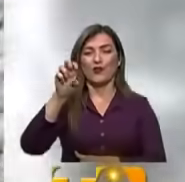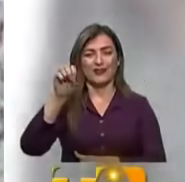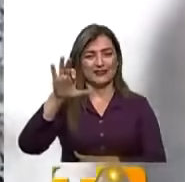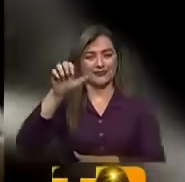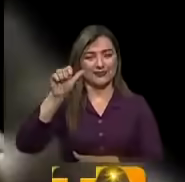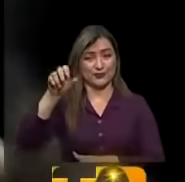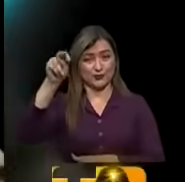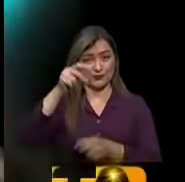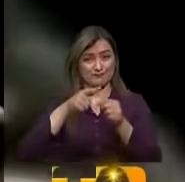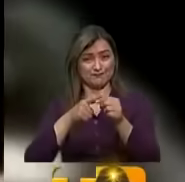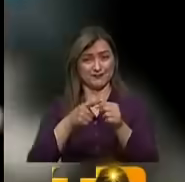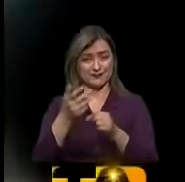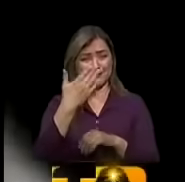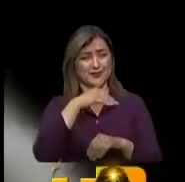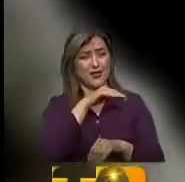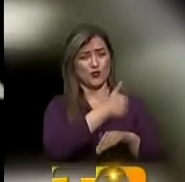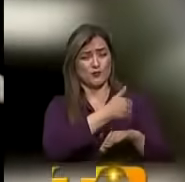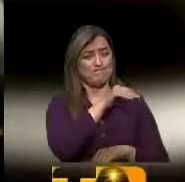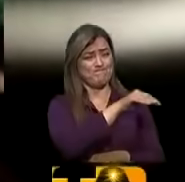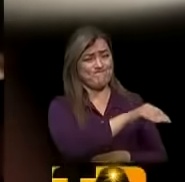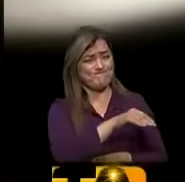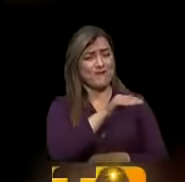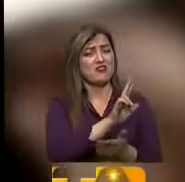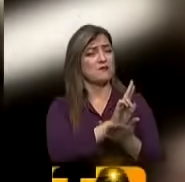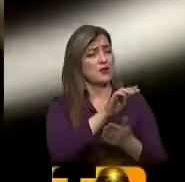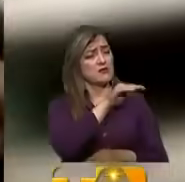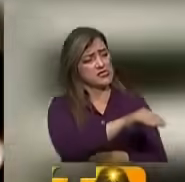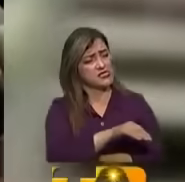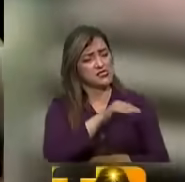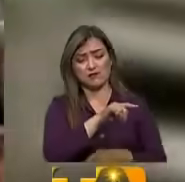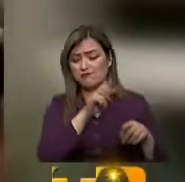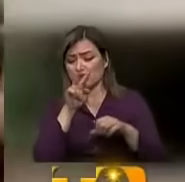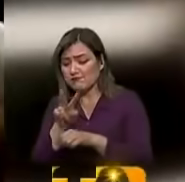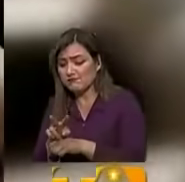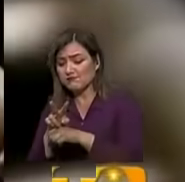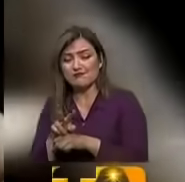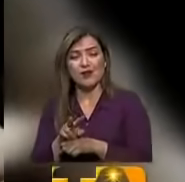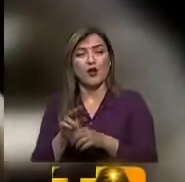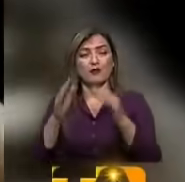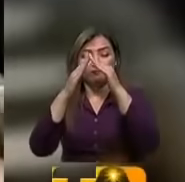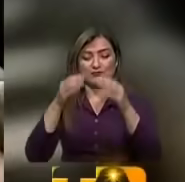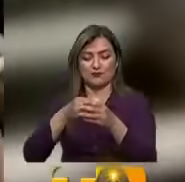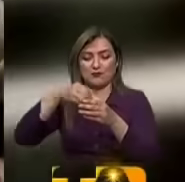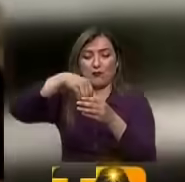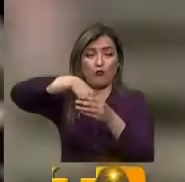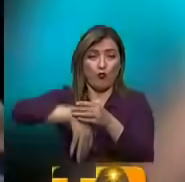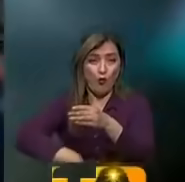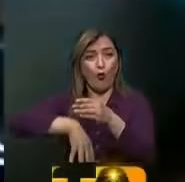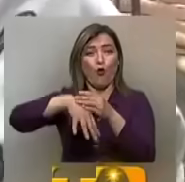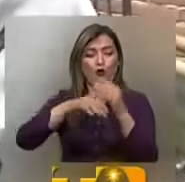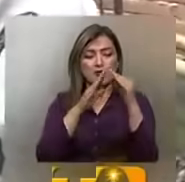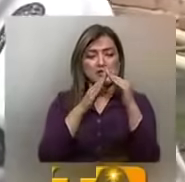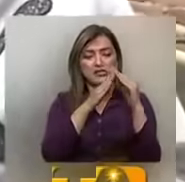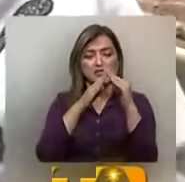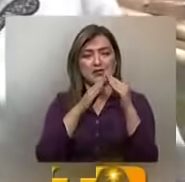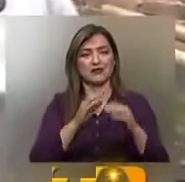de 3 semanas han solicitado a las autoridades que realicen una inspección en el sector, pues un socavón amenaza con afectar sus viviendas.